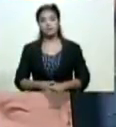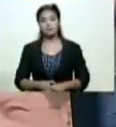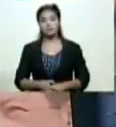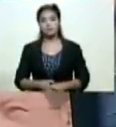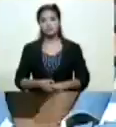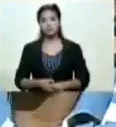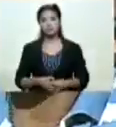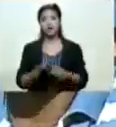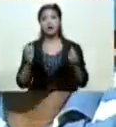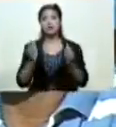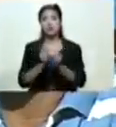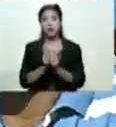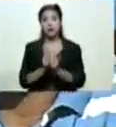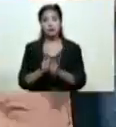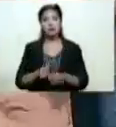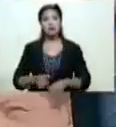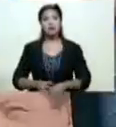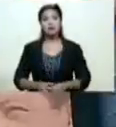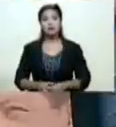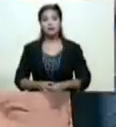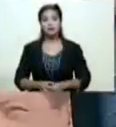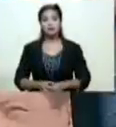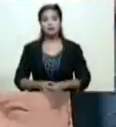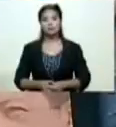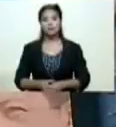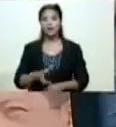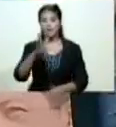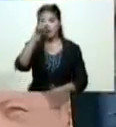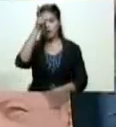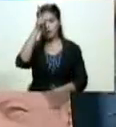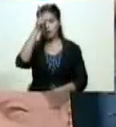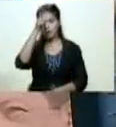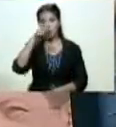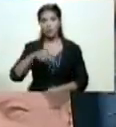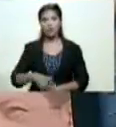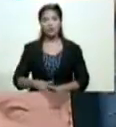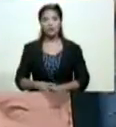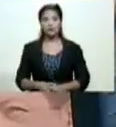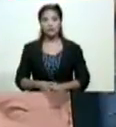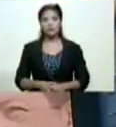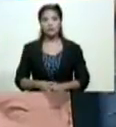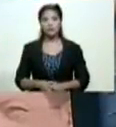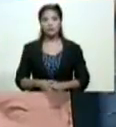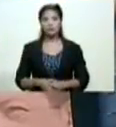en Anzoátegui, Falcón, en La Guaira.